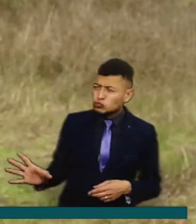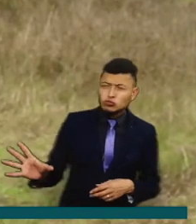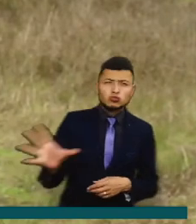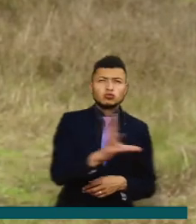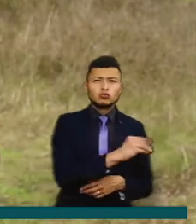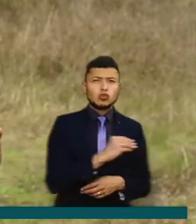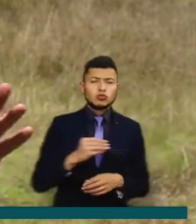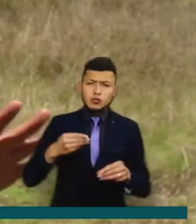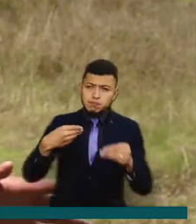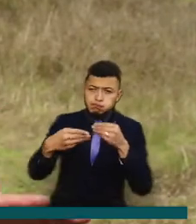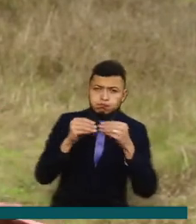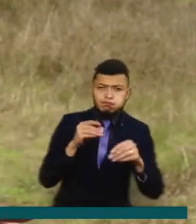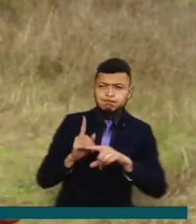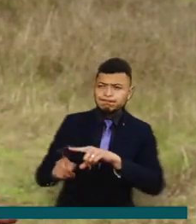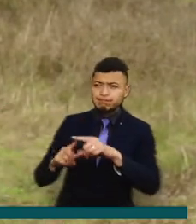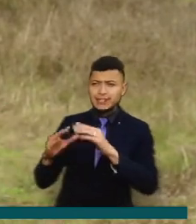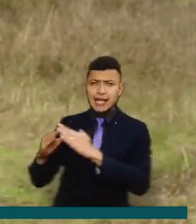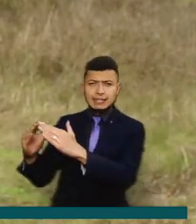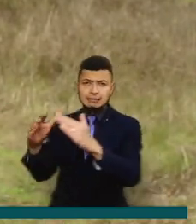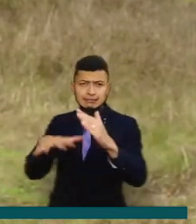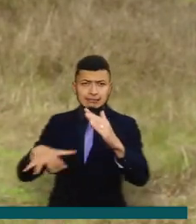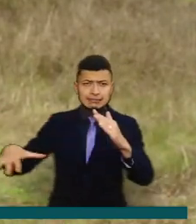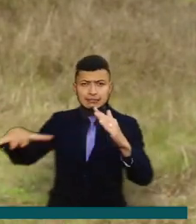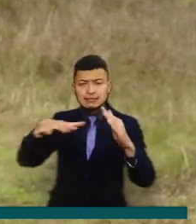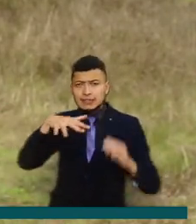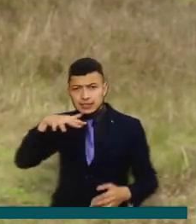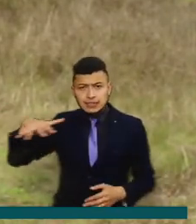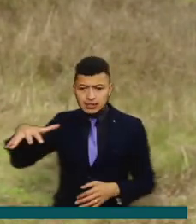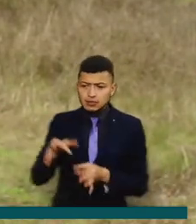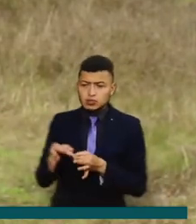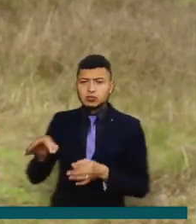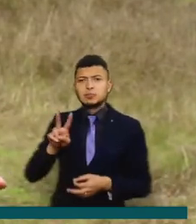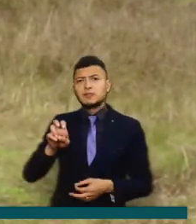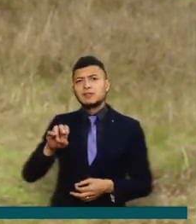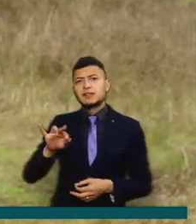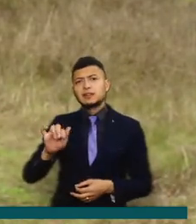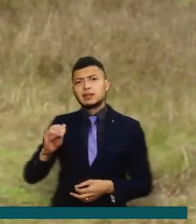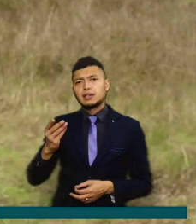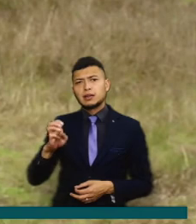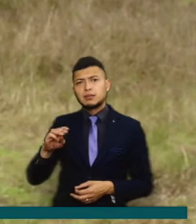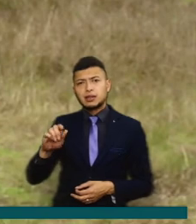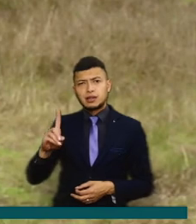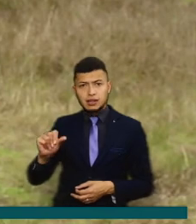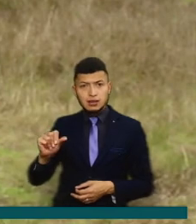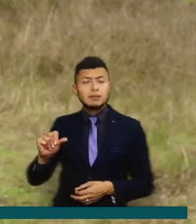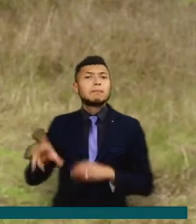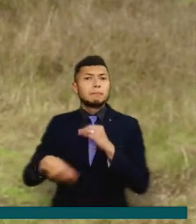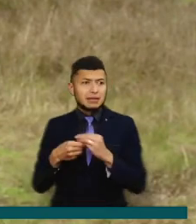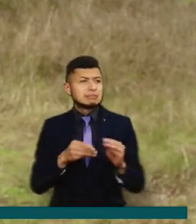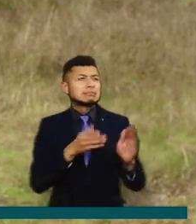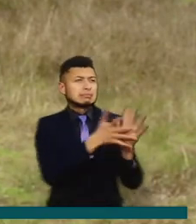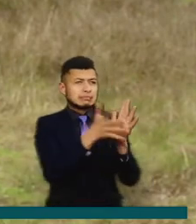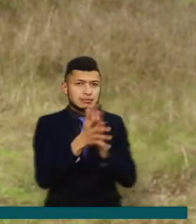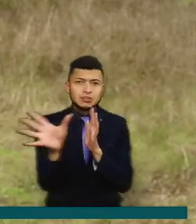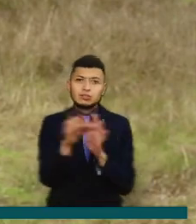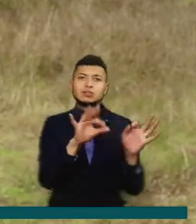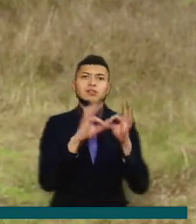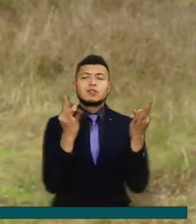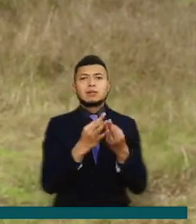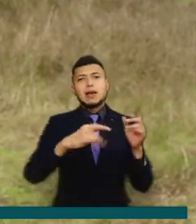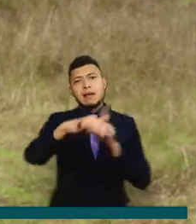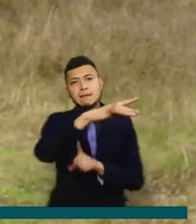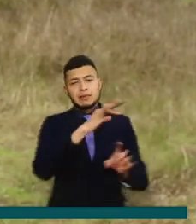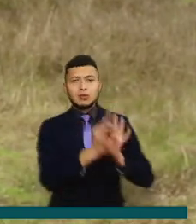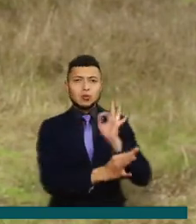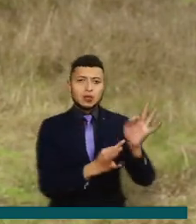sólidos aprovechables en todas las casas del área rural del municipio de Venta Quemada y a su vez llevar un mensaje ambiental a todas las